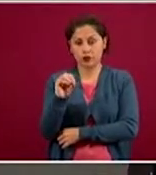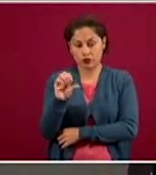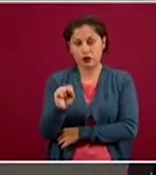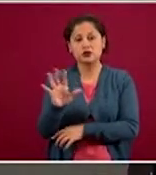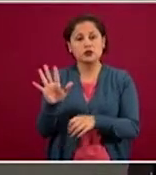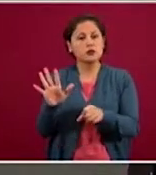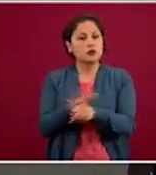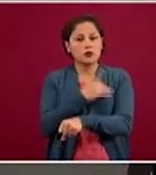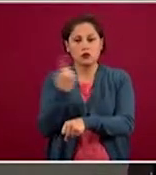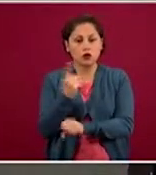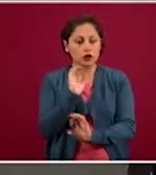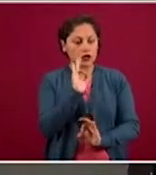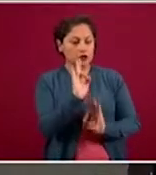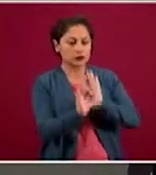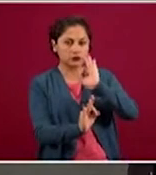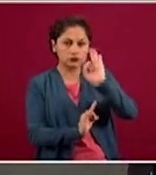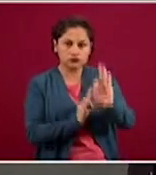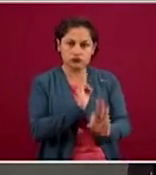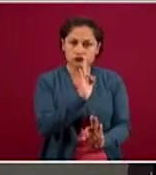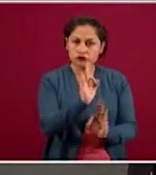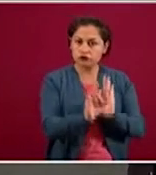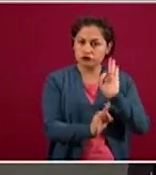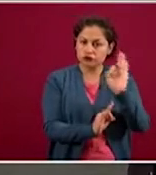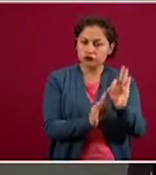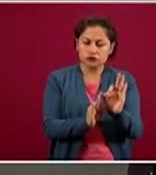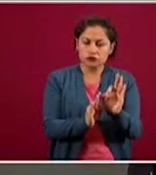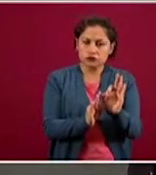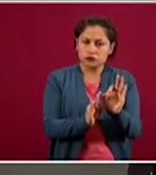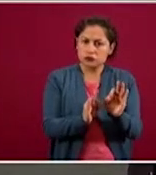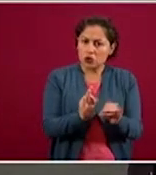médica es ambulatoria, están en su casa,